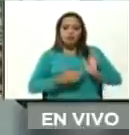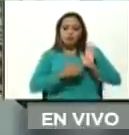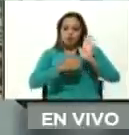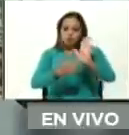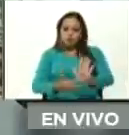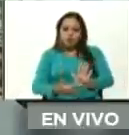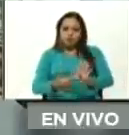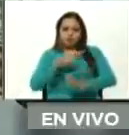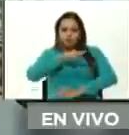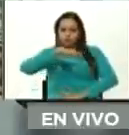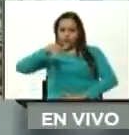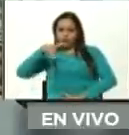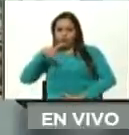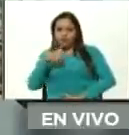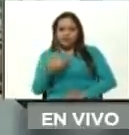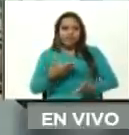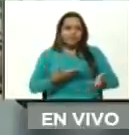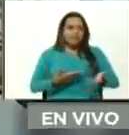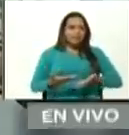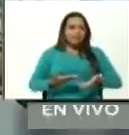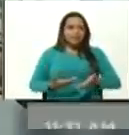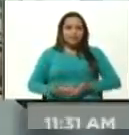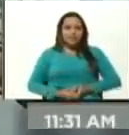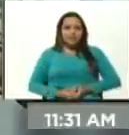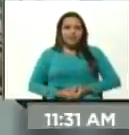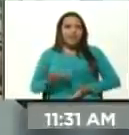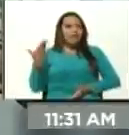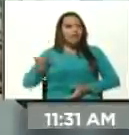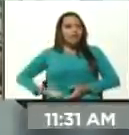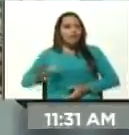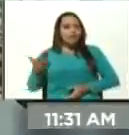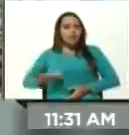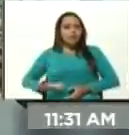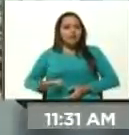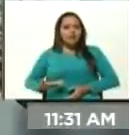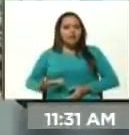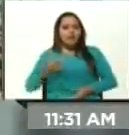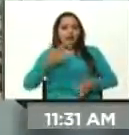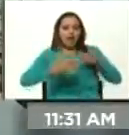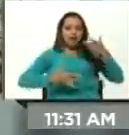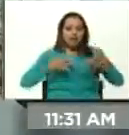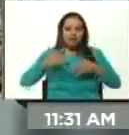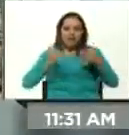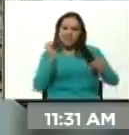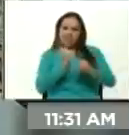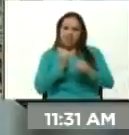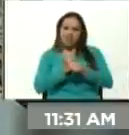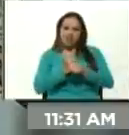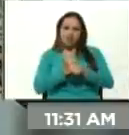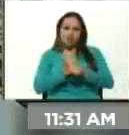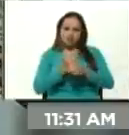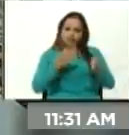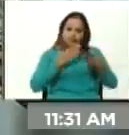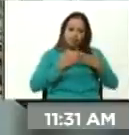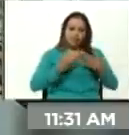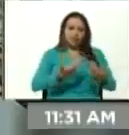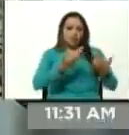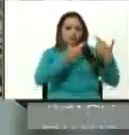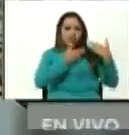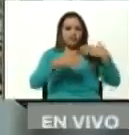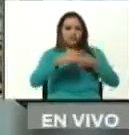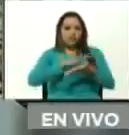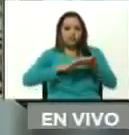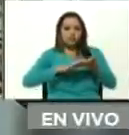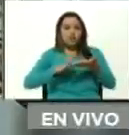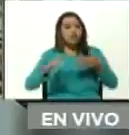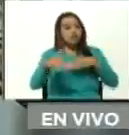nuestra, vamos a decir así, importante actuación como titular de la acción penal, como Ministerio